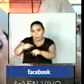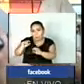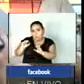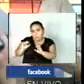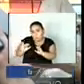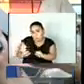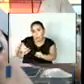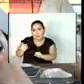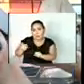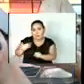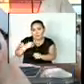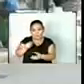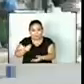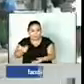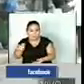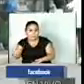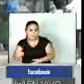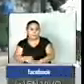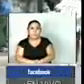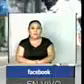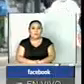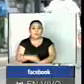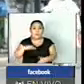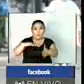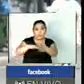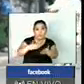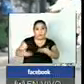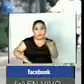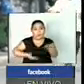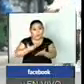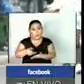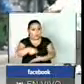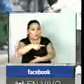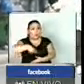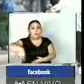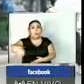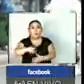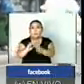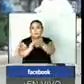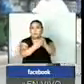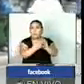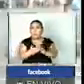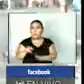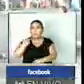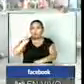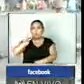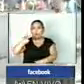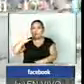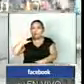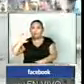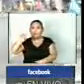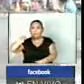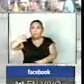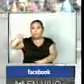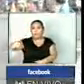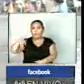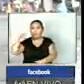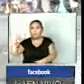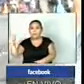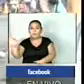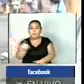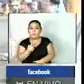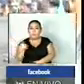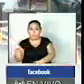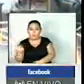propia se han sumado al esfuerzo mexicanos tiene una población de alrededor de 250 mil habitantes